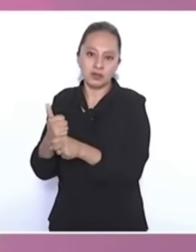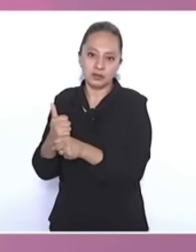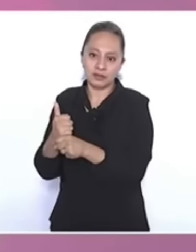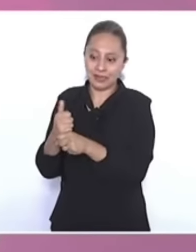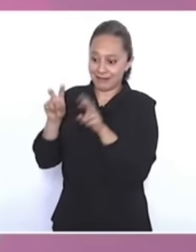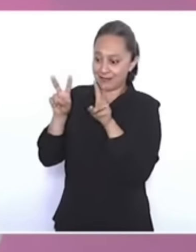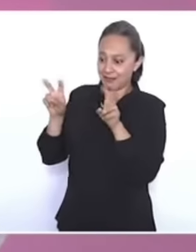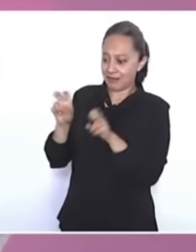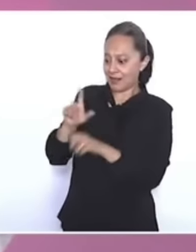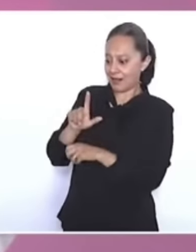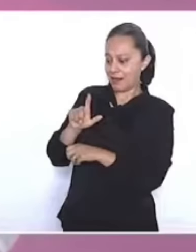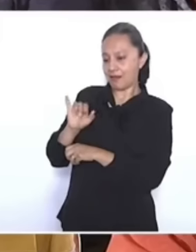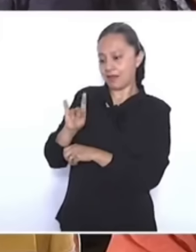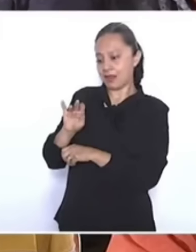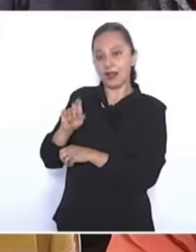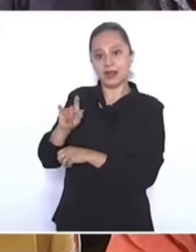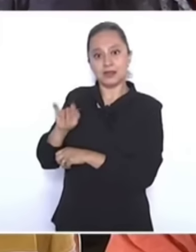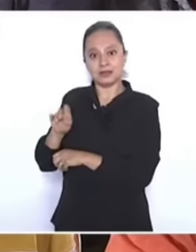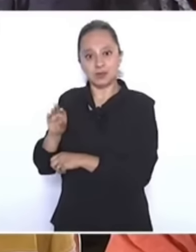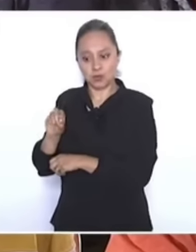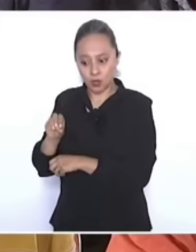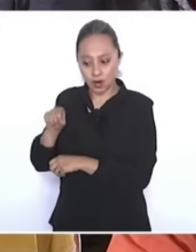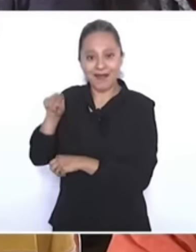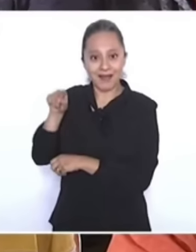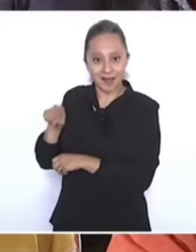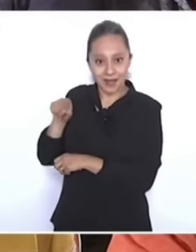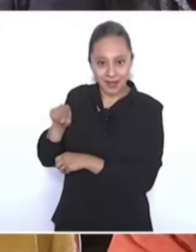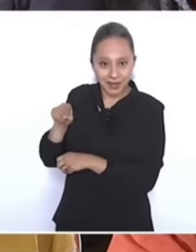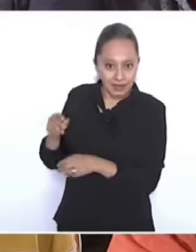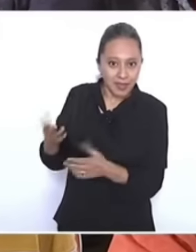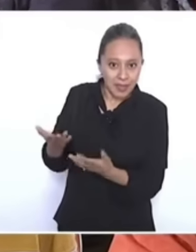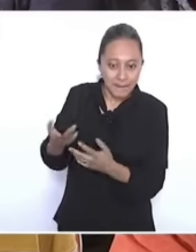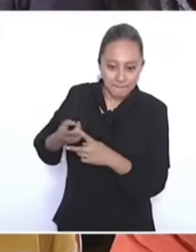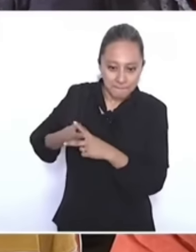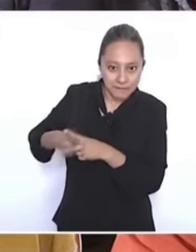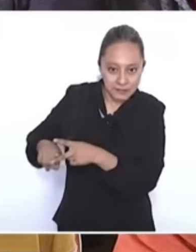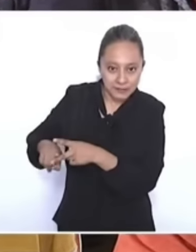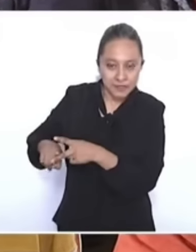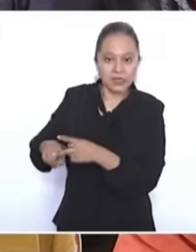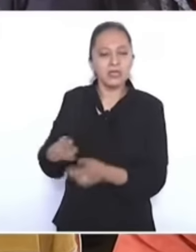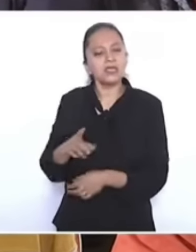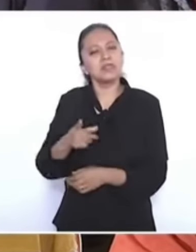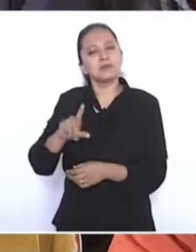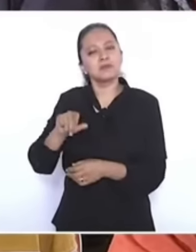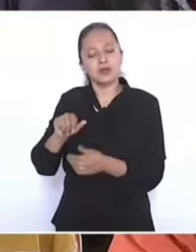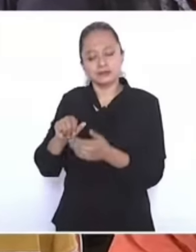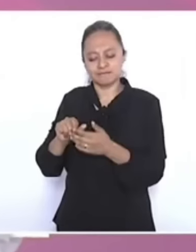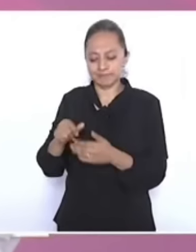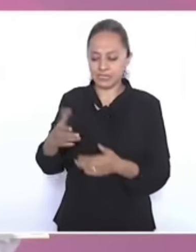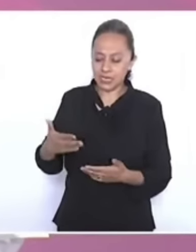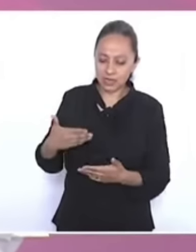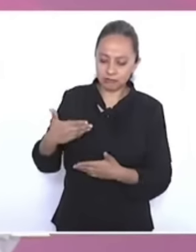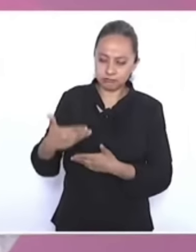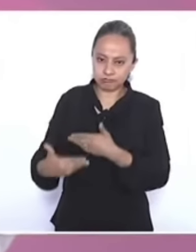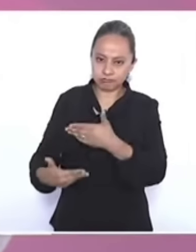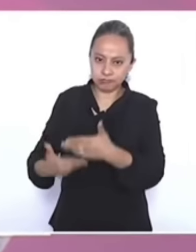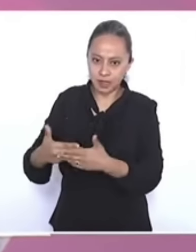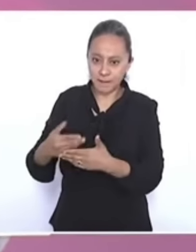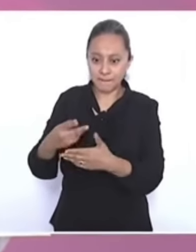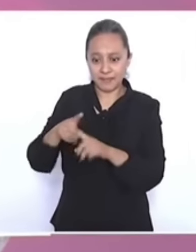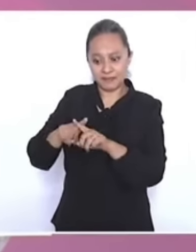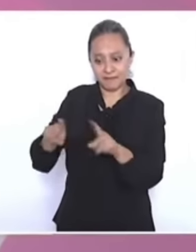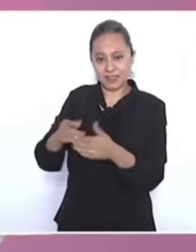este conjunto de la población, la realidad nacional que vivieron sus padres y sus abuelos sería muy distinta